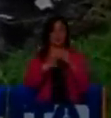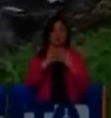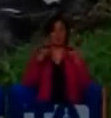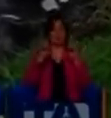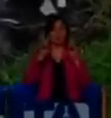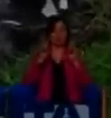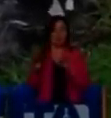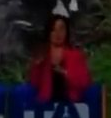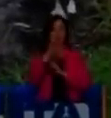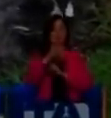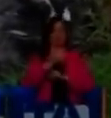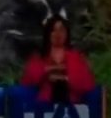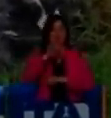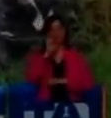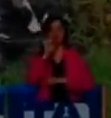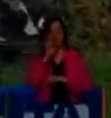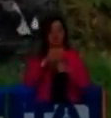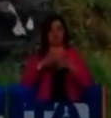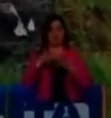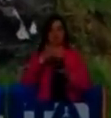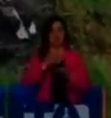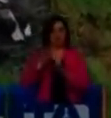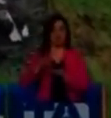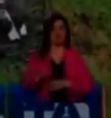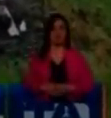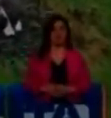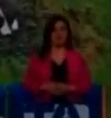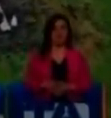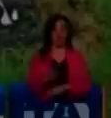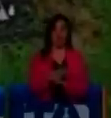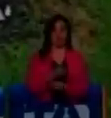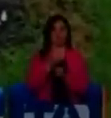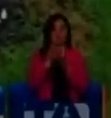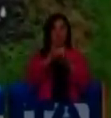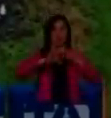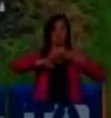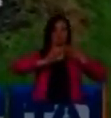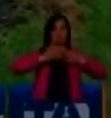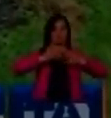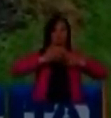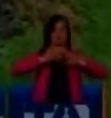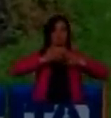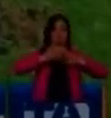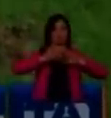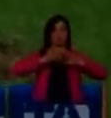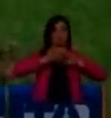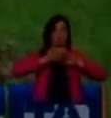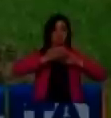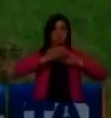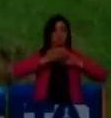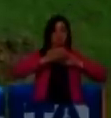sujetas a fiscalización. De igual manera, como se dijo en un principio, se trata que la comunidad tenga un poco más